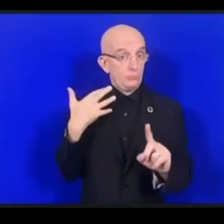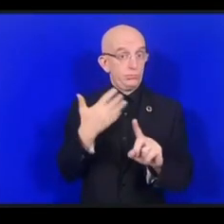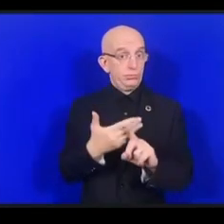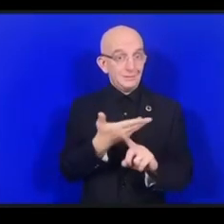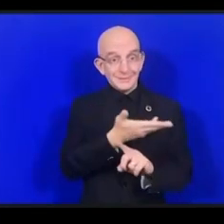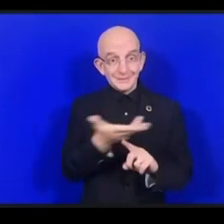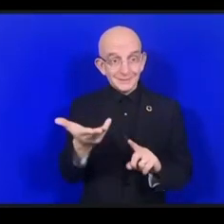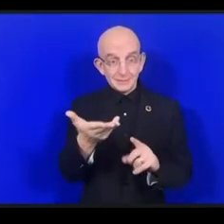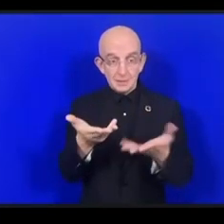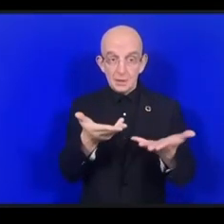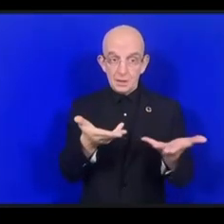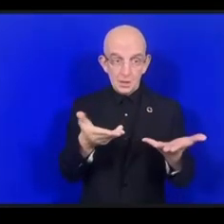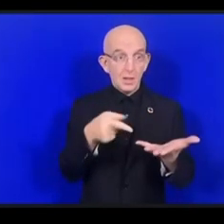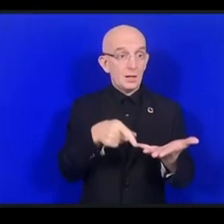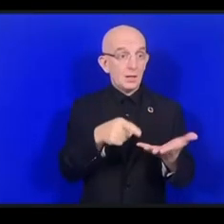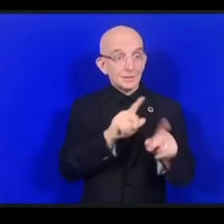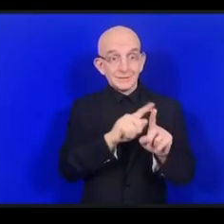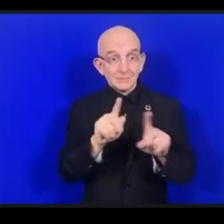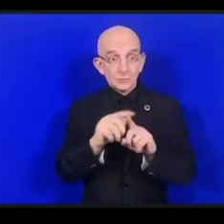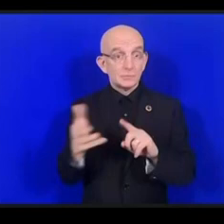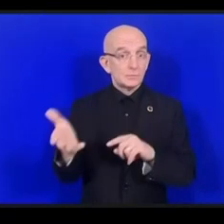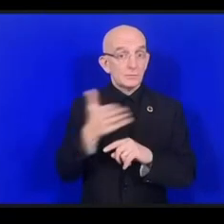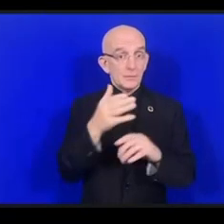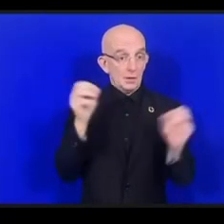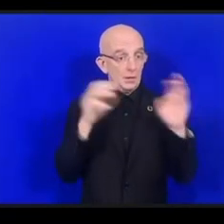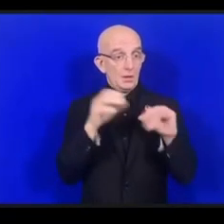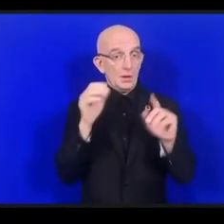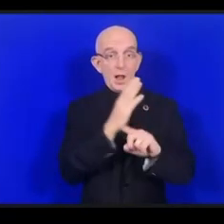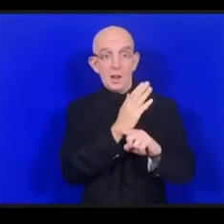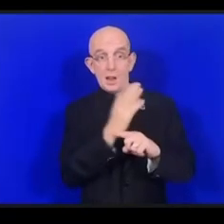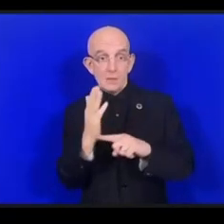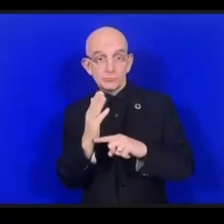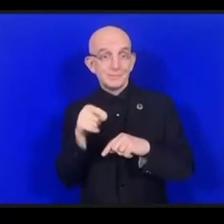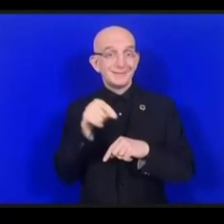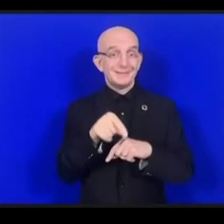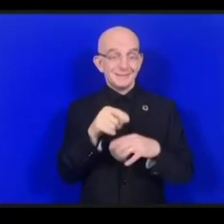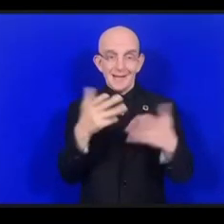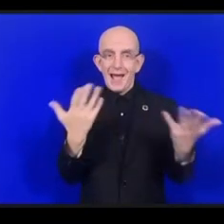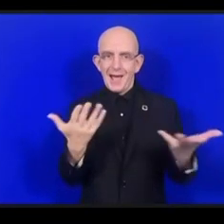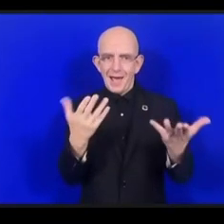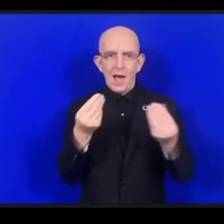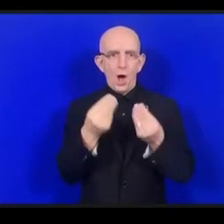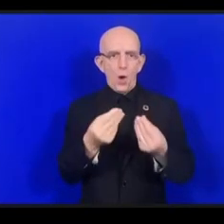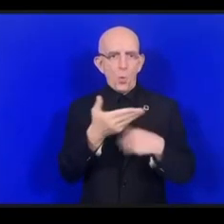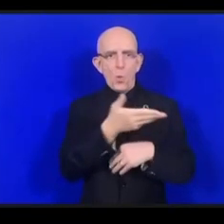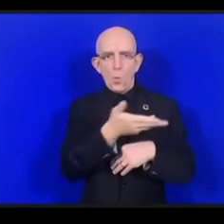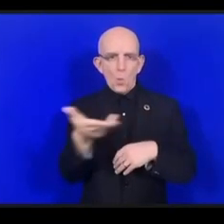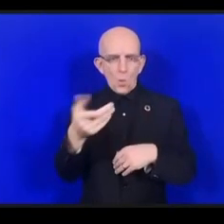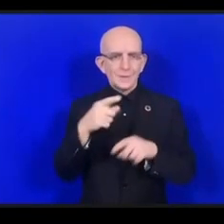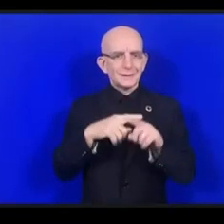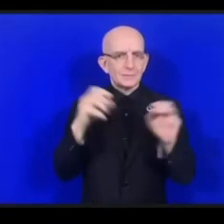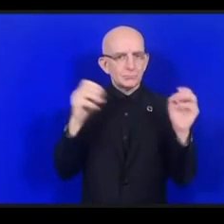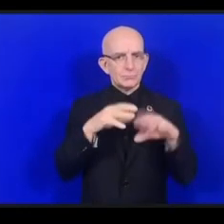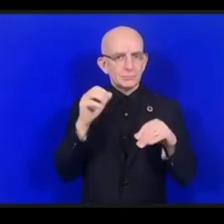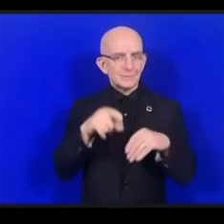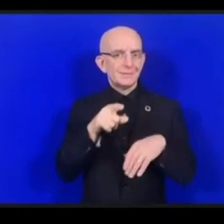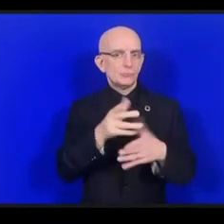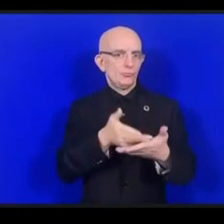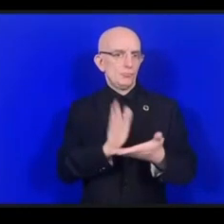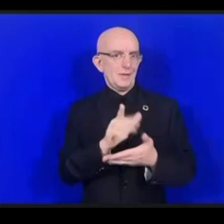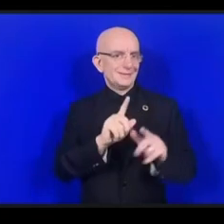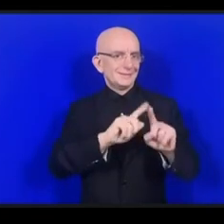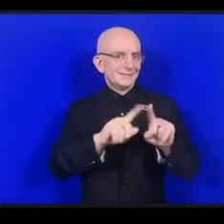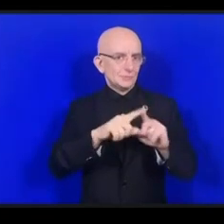derecho de acceso a la información a través de las bibliotecas ayuda a cumplir eh su